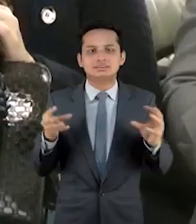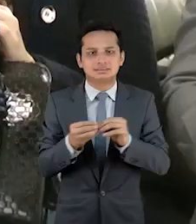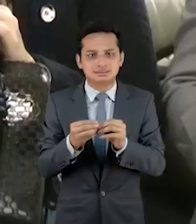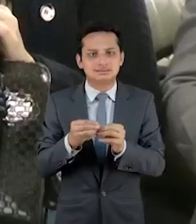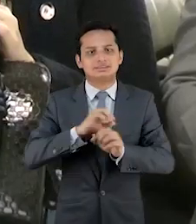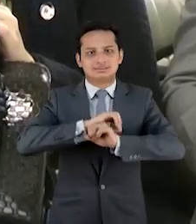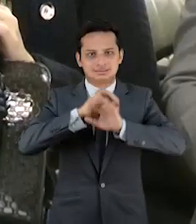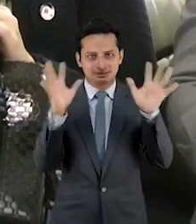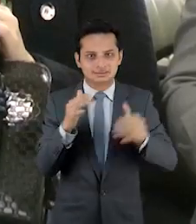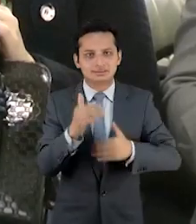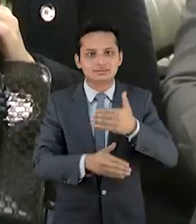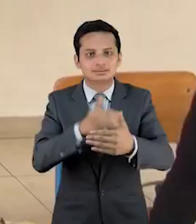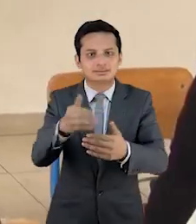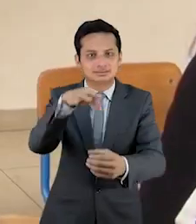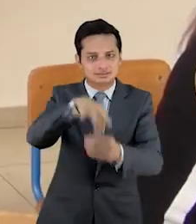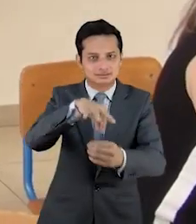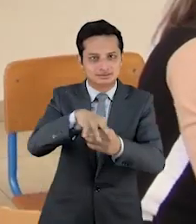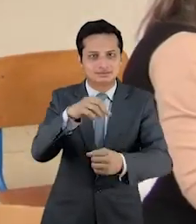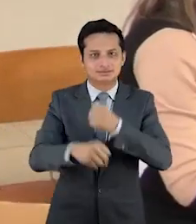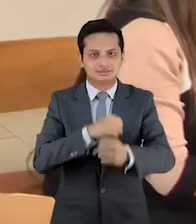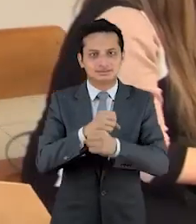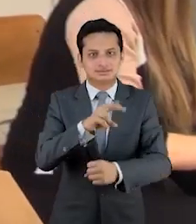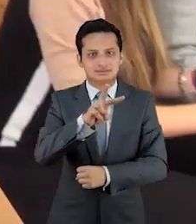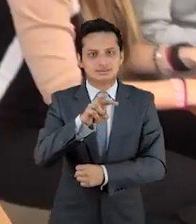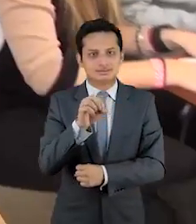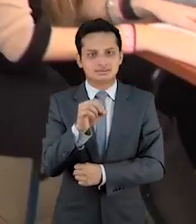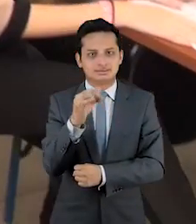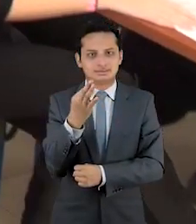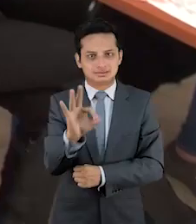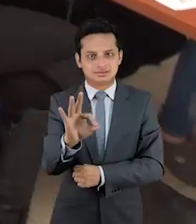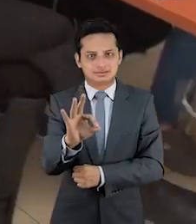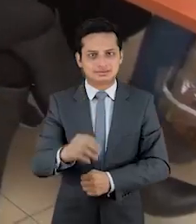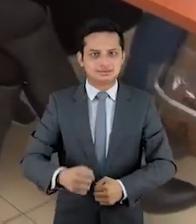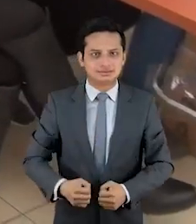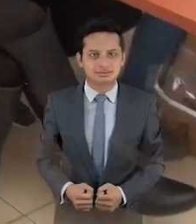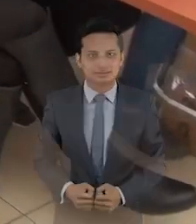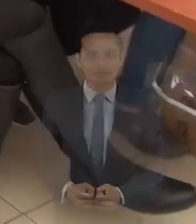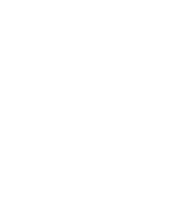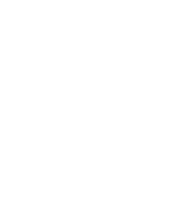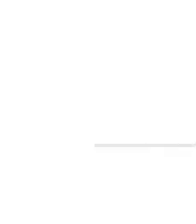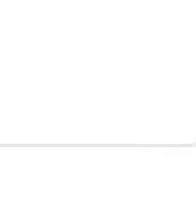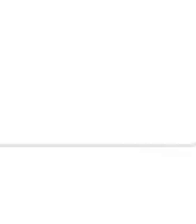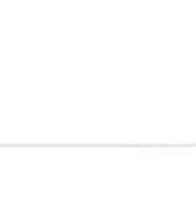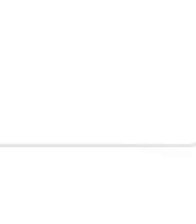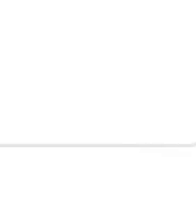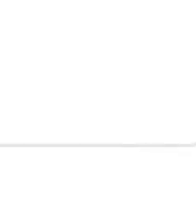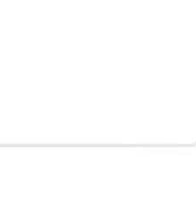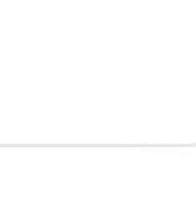CNE desarrollará con eficacia y transparencia el proceso electoral 2019.